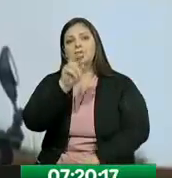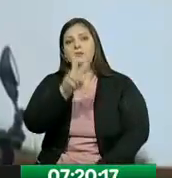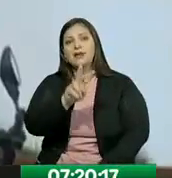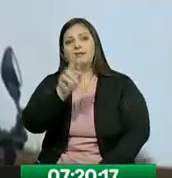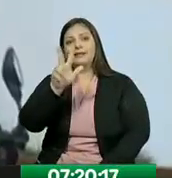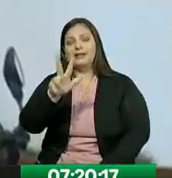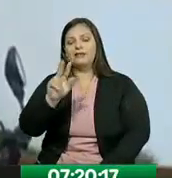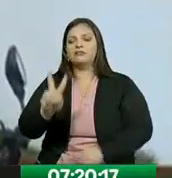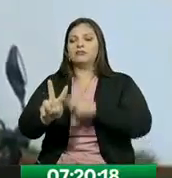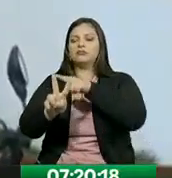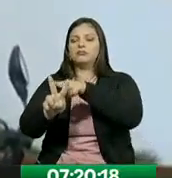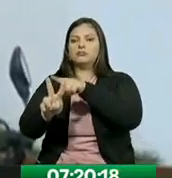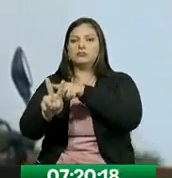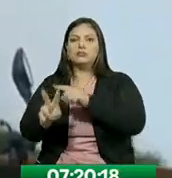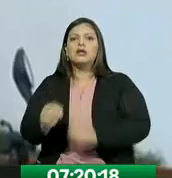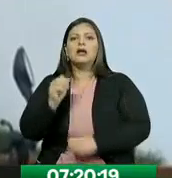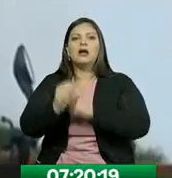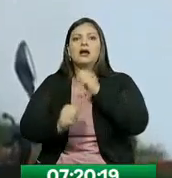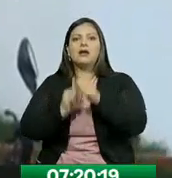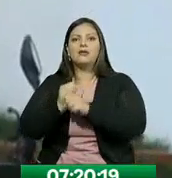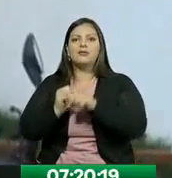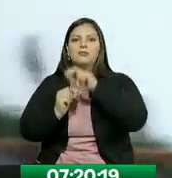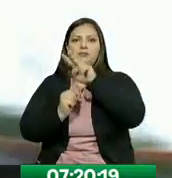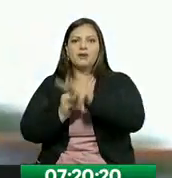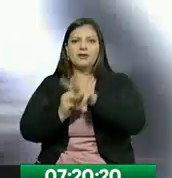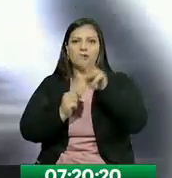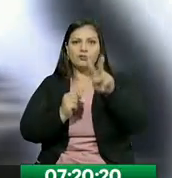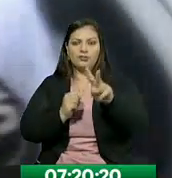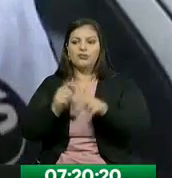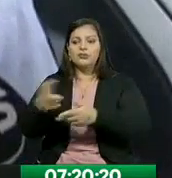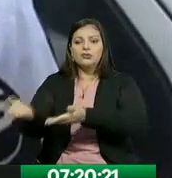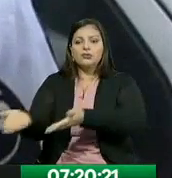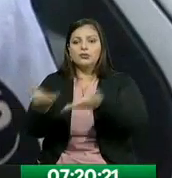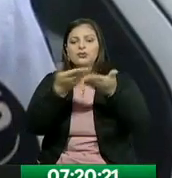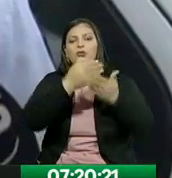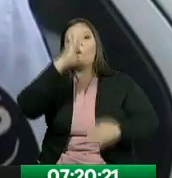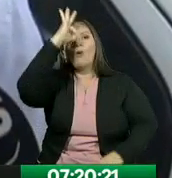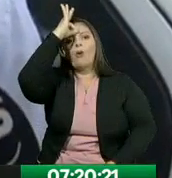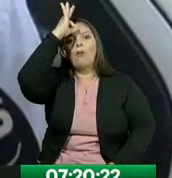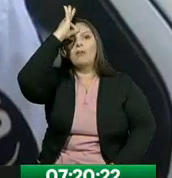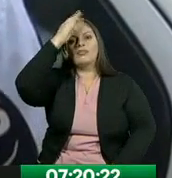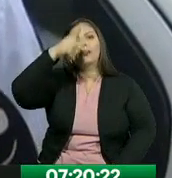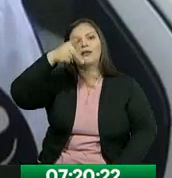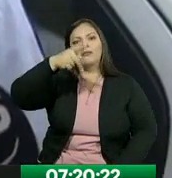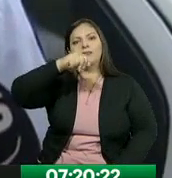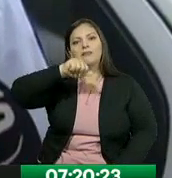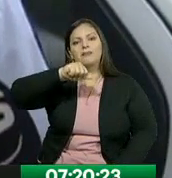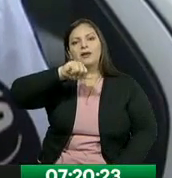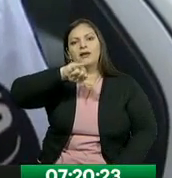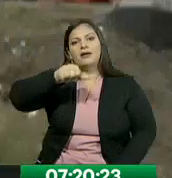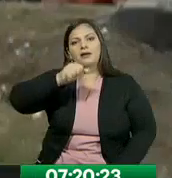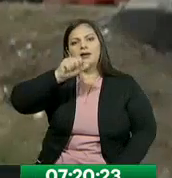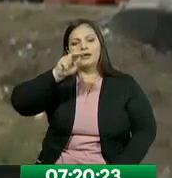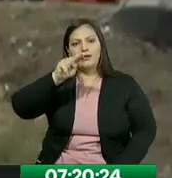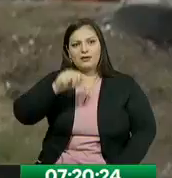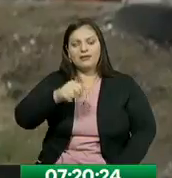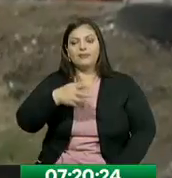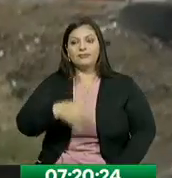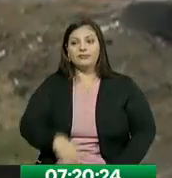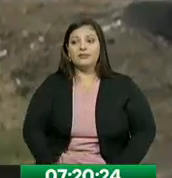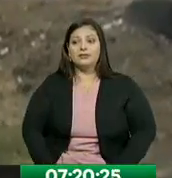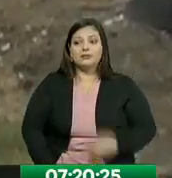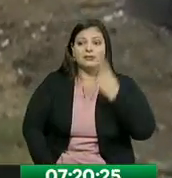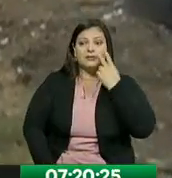en diferentes casas de salud del cantón Paján. Estaban heridas con cortes en su piel. De acuerdo